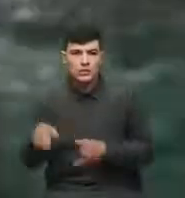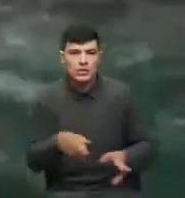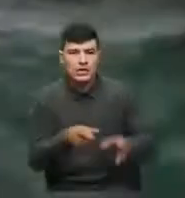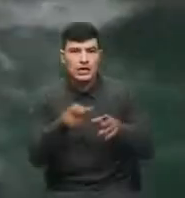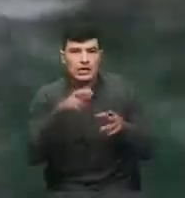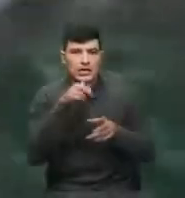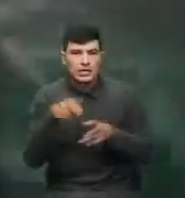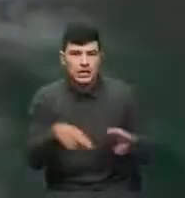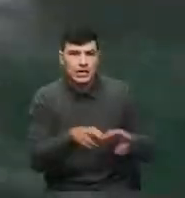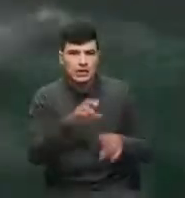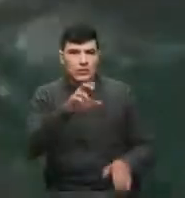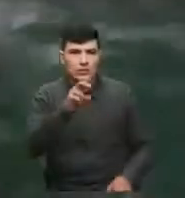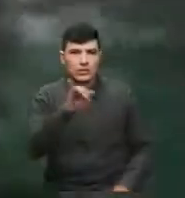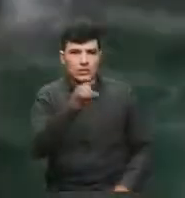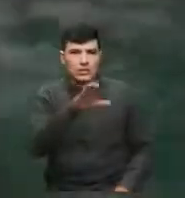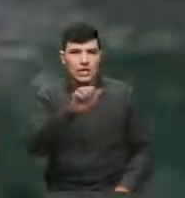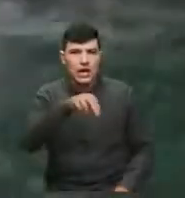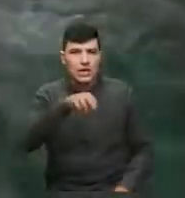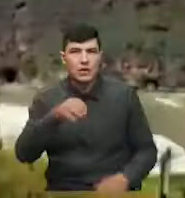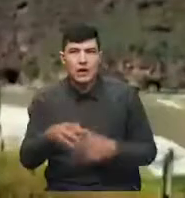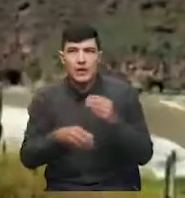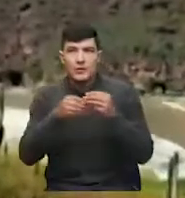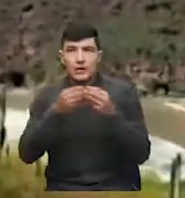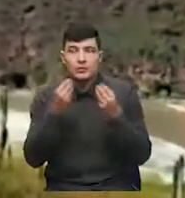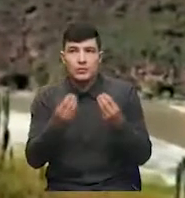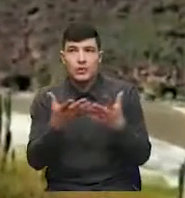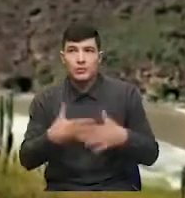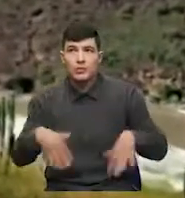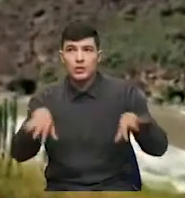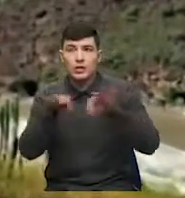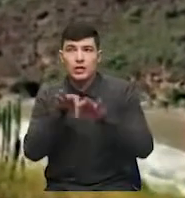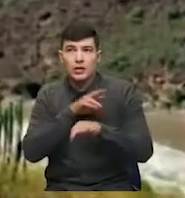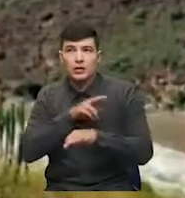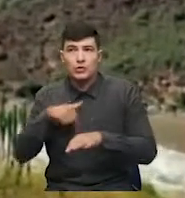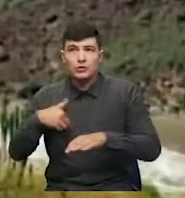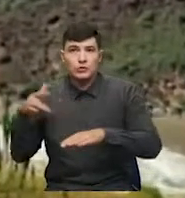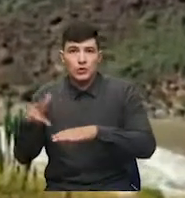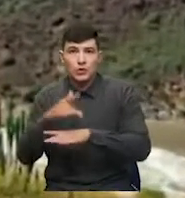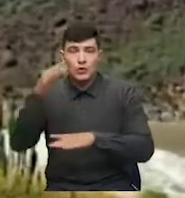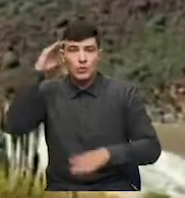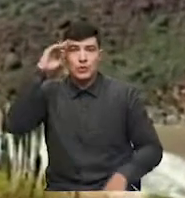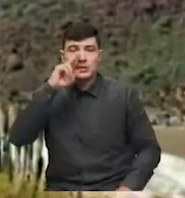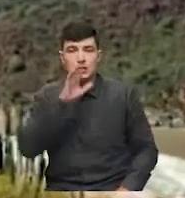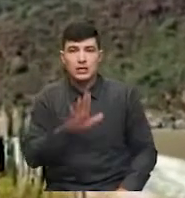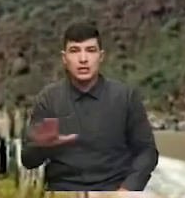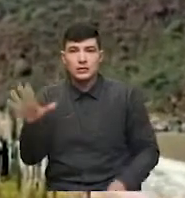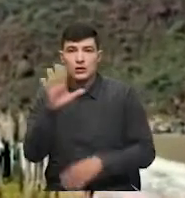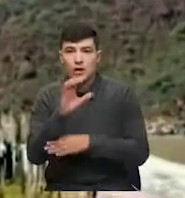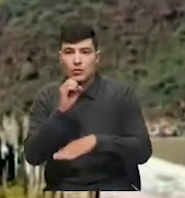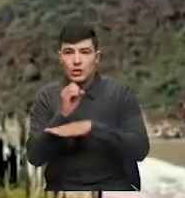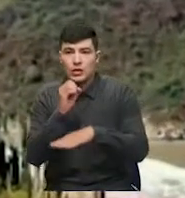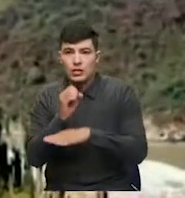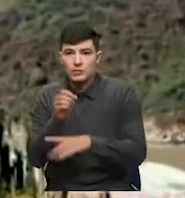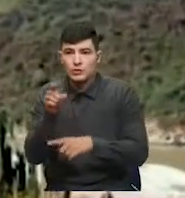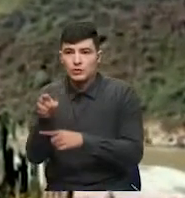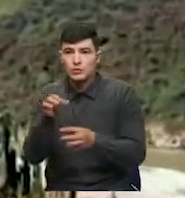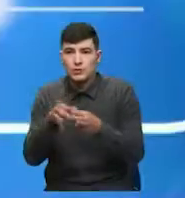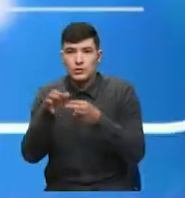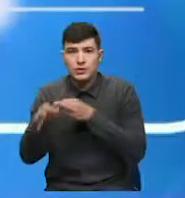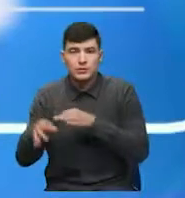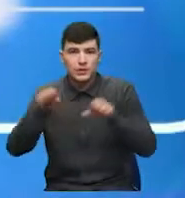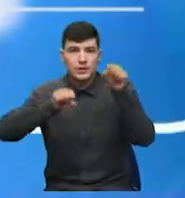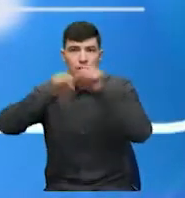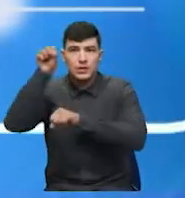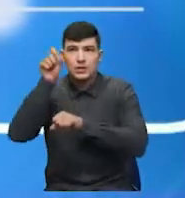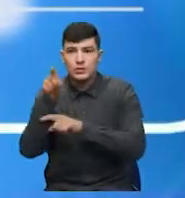Y muy importante que tuvimos que iniciar con la Policía Nacional y los organismos del municipio de Socorro.